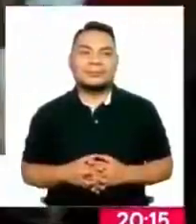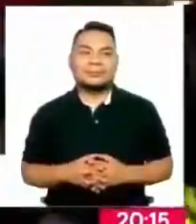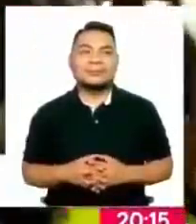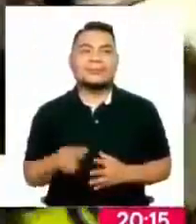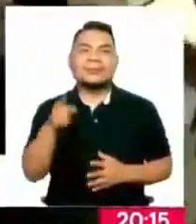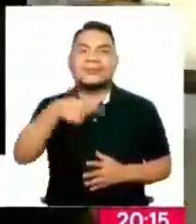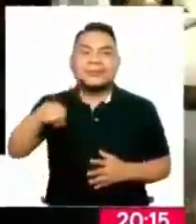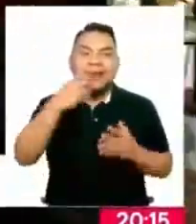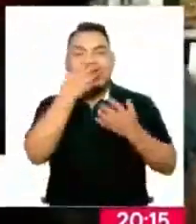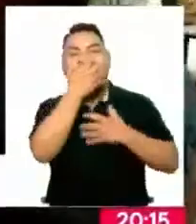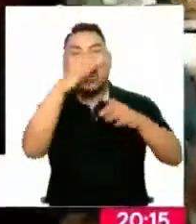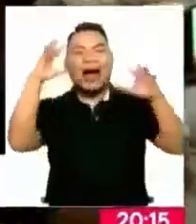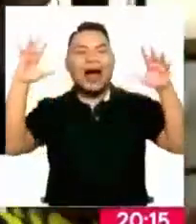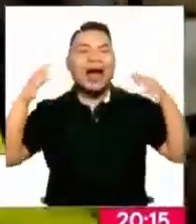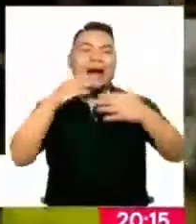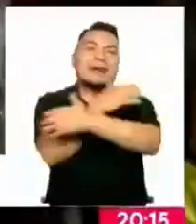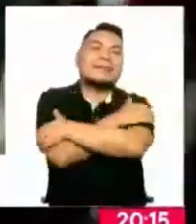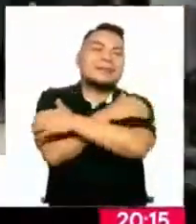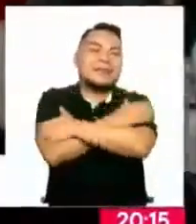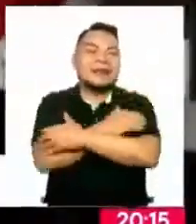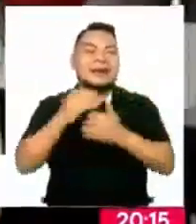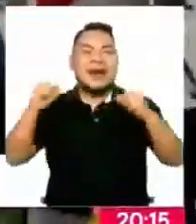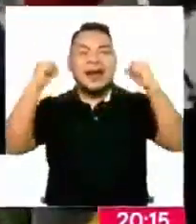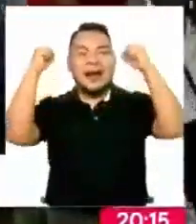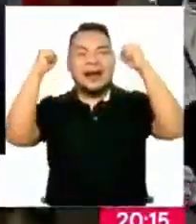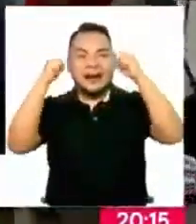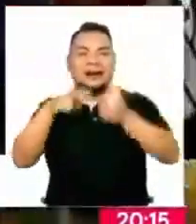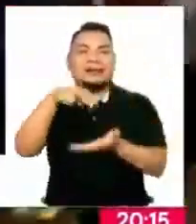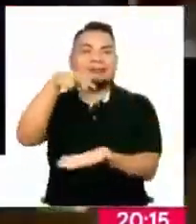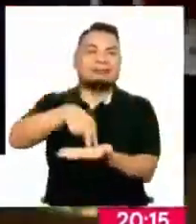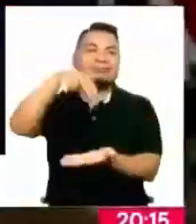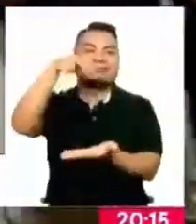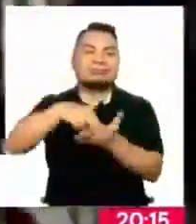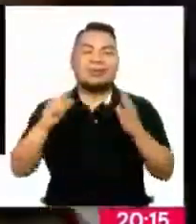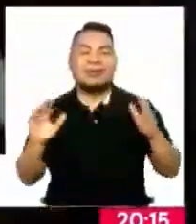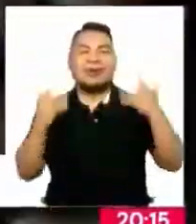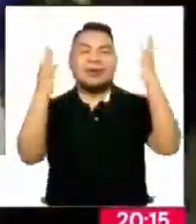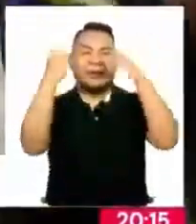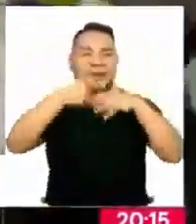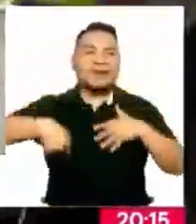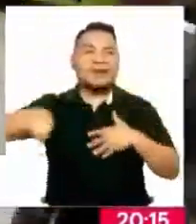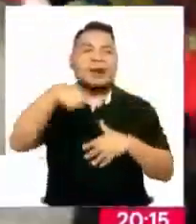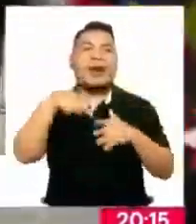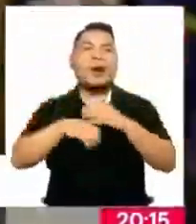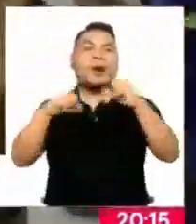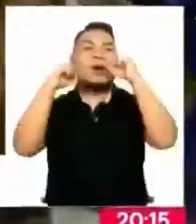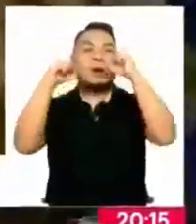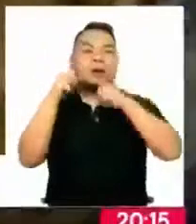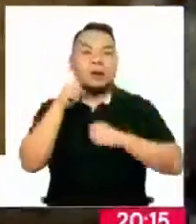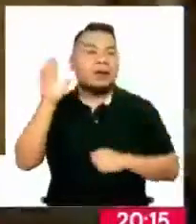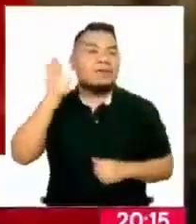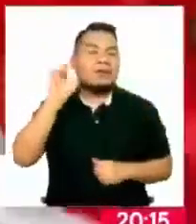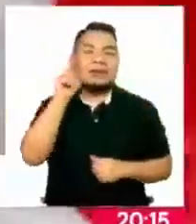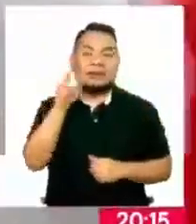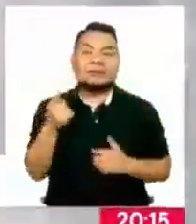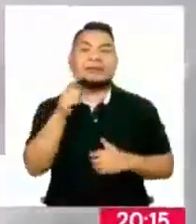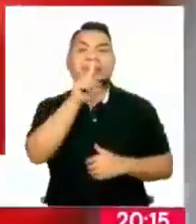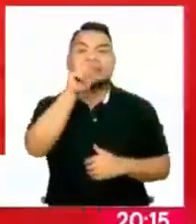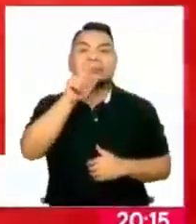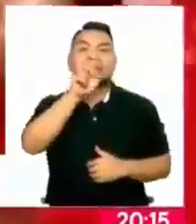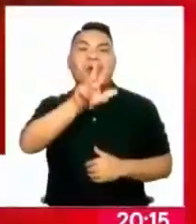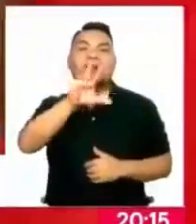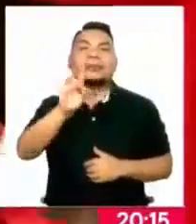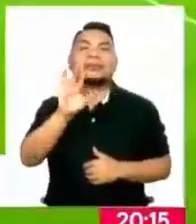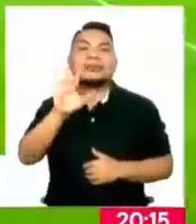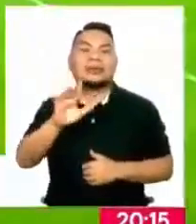Con gritos, abrazos y la emoción al tope, los hinchas de la blanquirroja celebraron el gol anotado por Edison Flores en el minuto 85